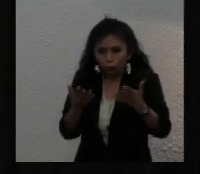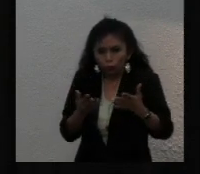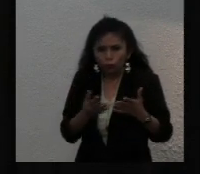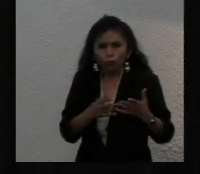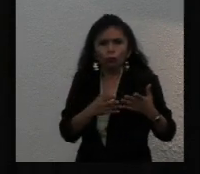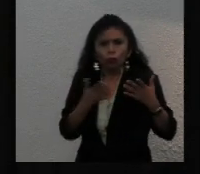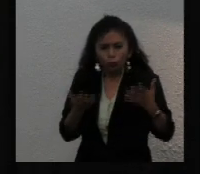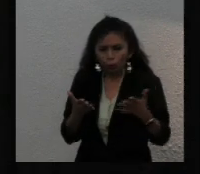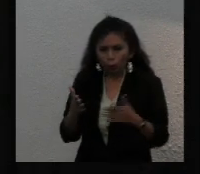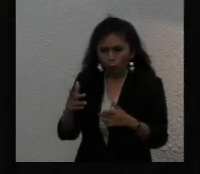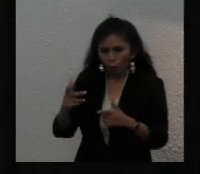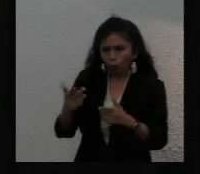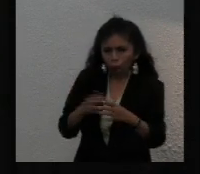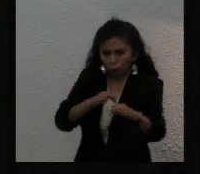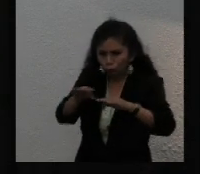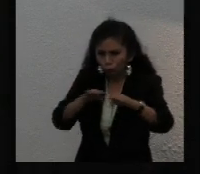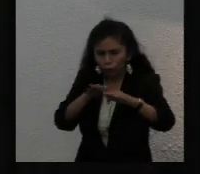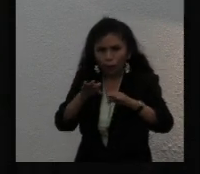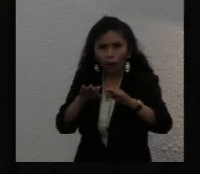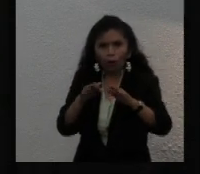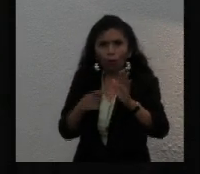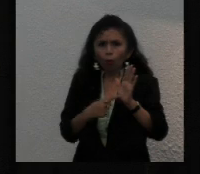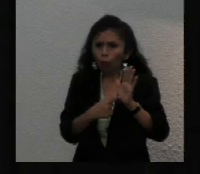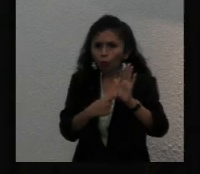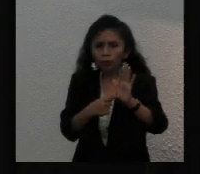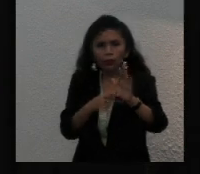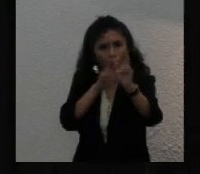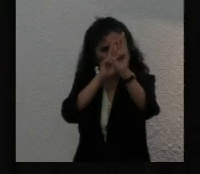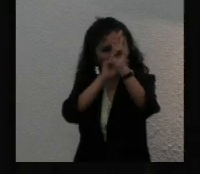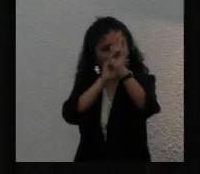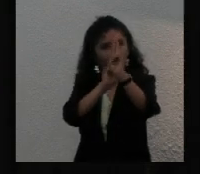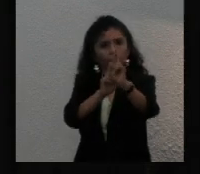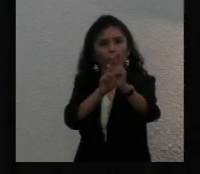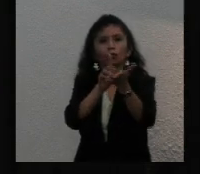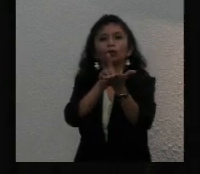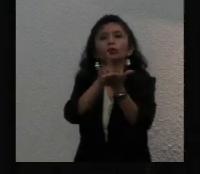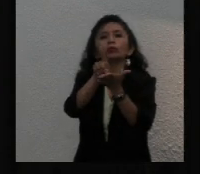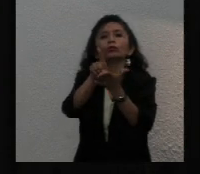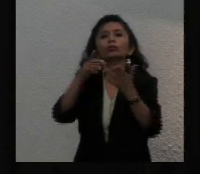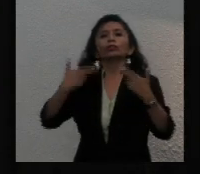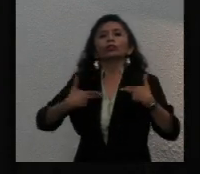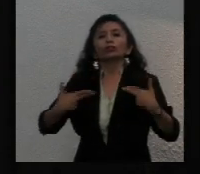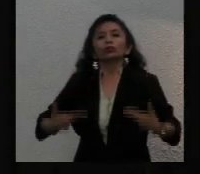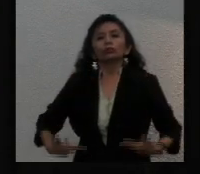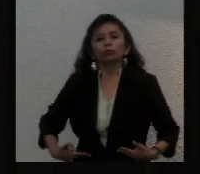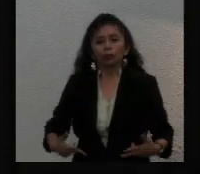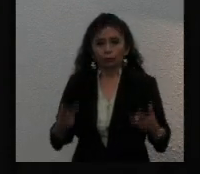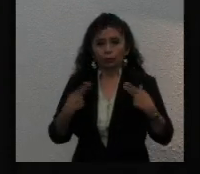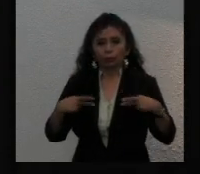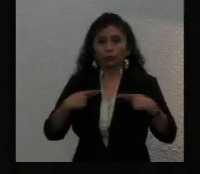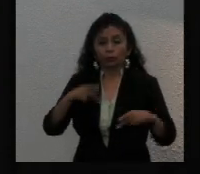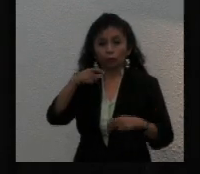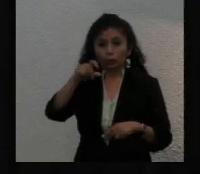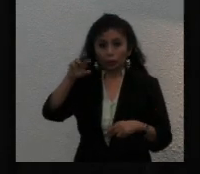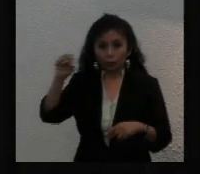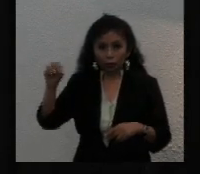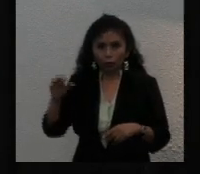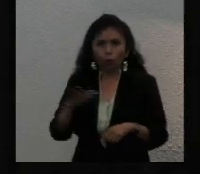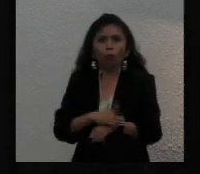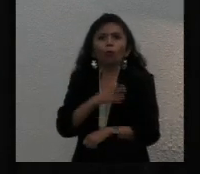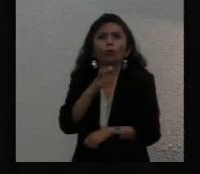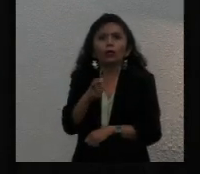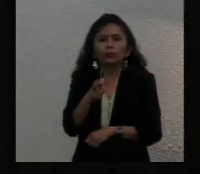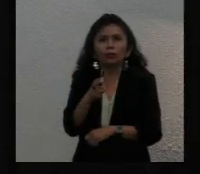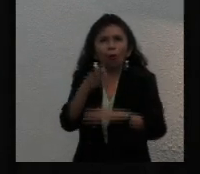una forma de gobernar que define la dignidad humana y los derechos de las y los quintanarroenses. Por ello, si